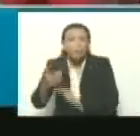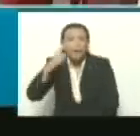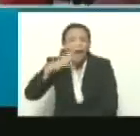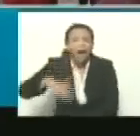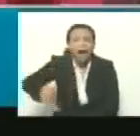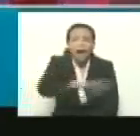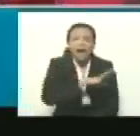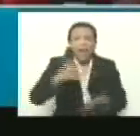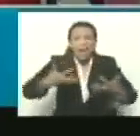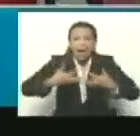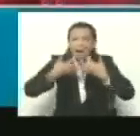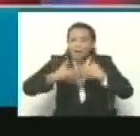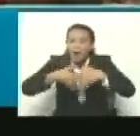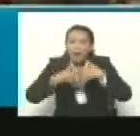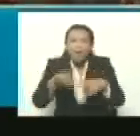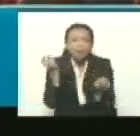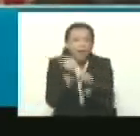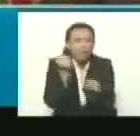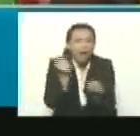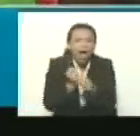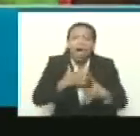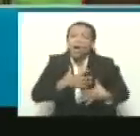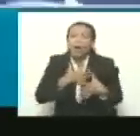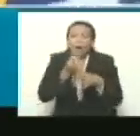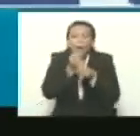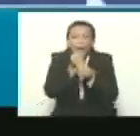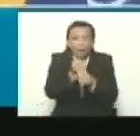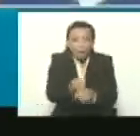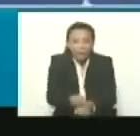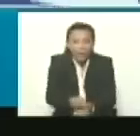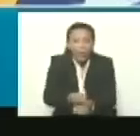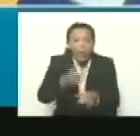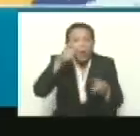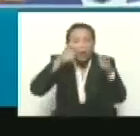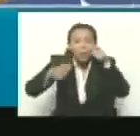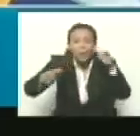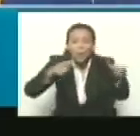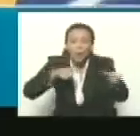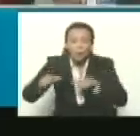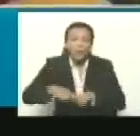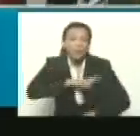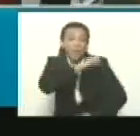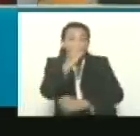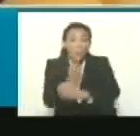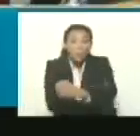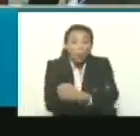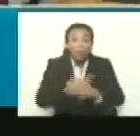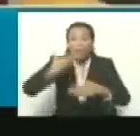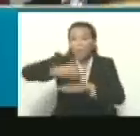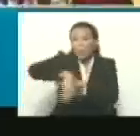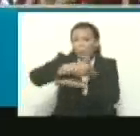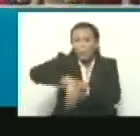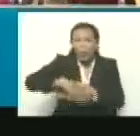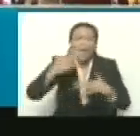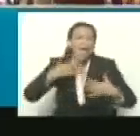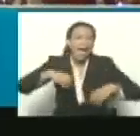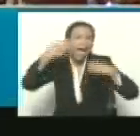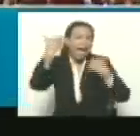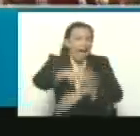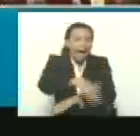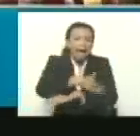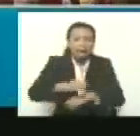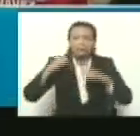en la fábrica, donde estén. Confío en ustedes y que el poder popular siga en la calle. Calle, calle y más